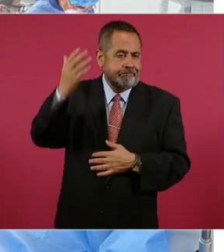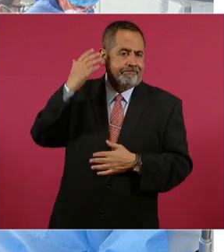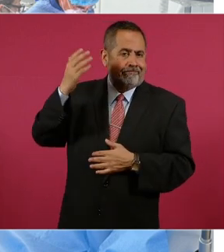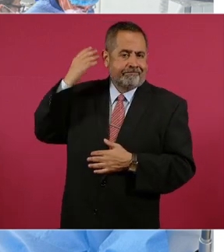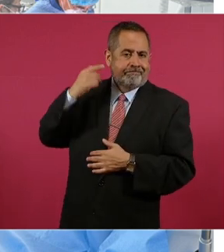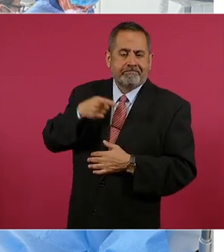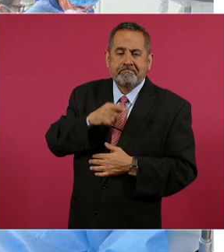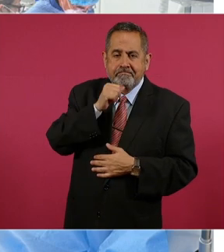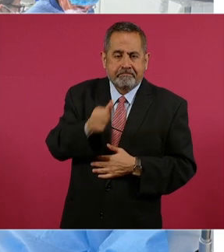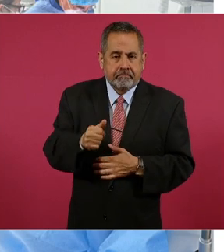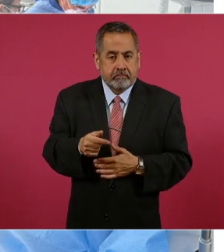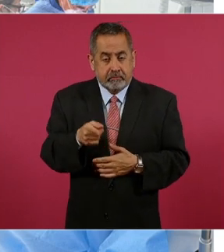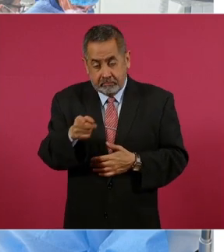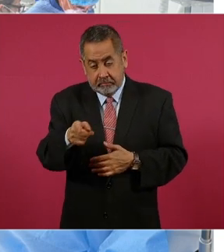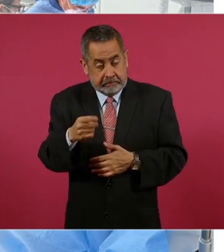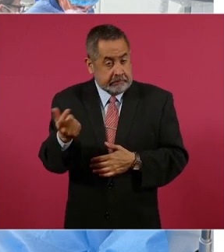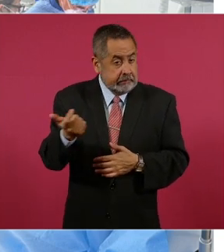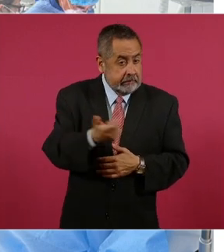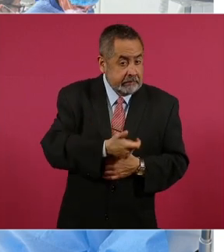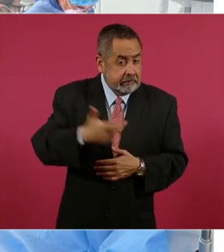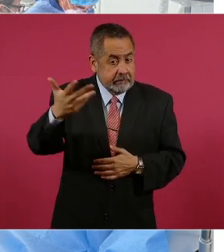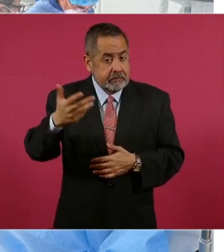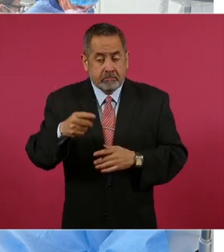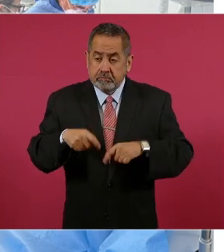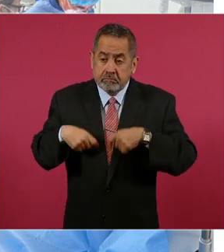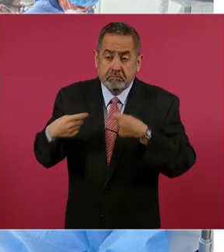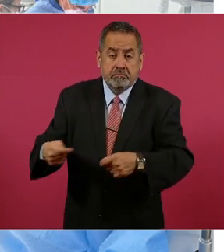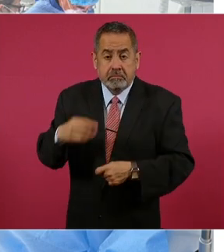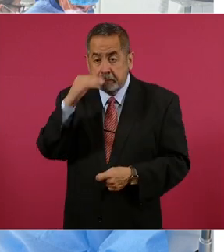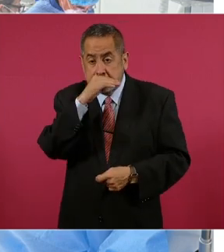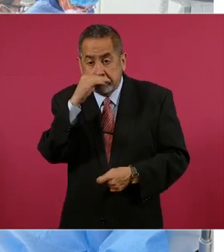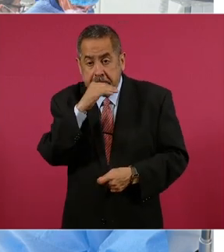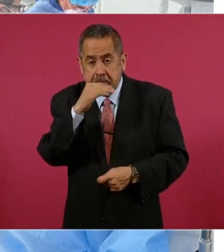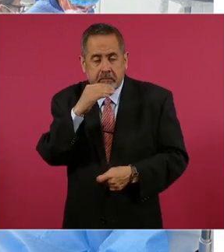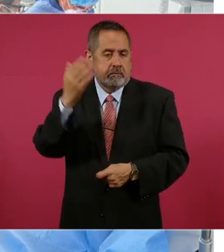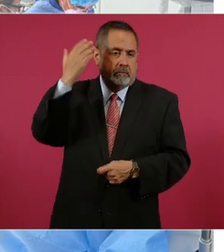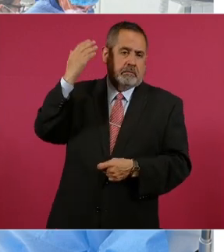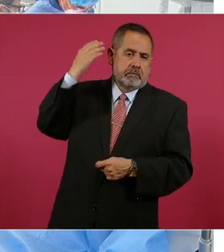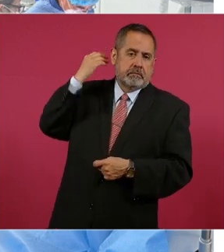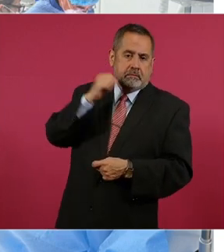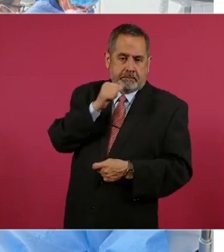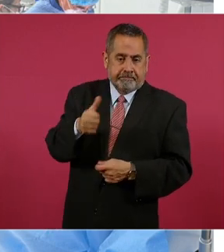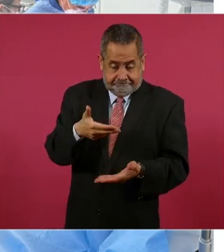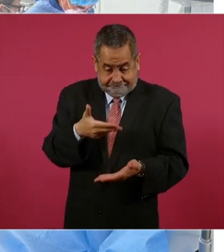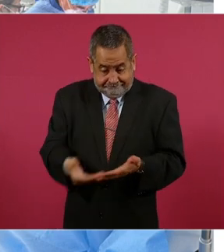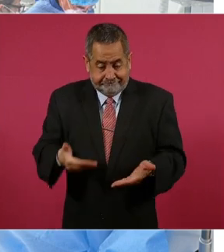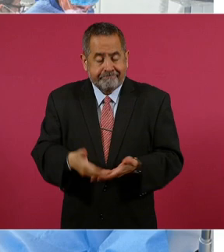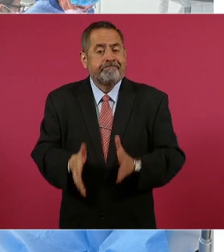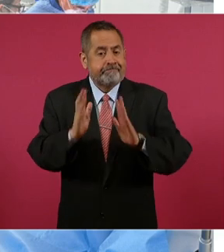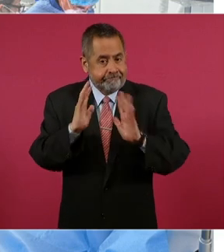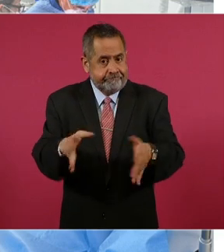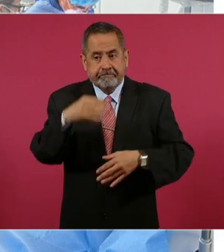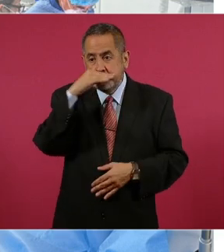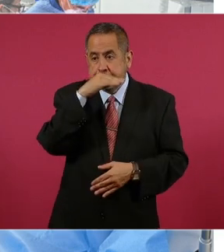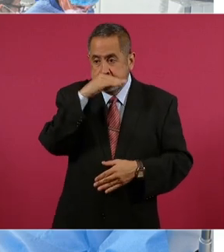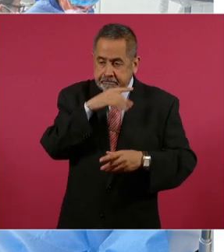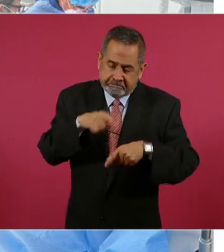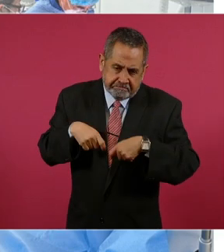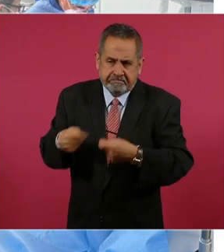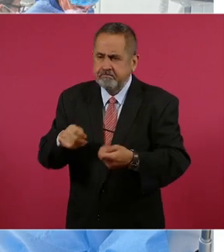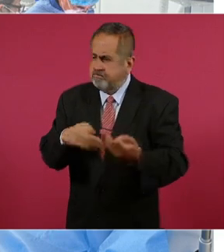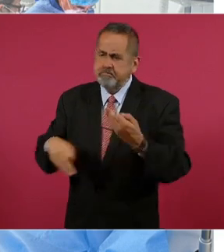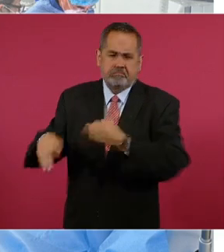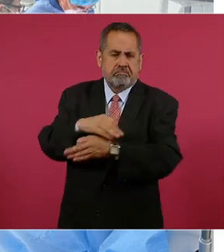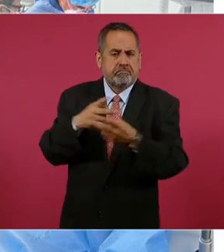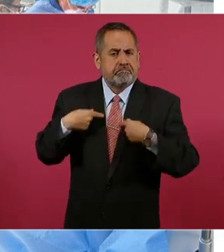que un procedimiento tan costoso pudiera ser gratuito y además de acceso universal, es decir, para todas las personas.